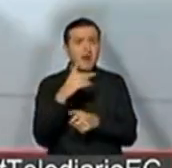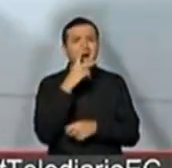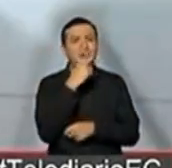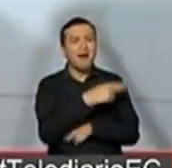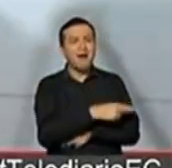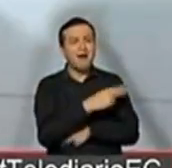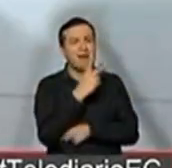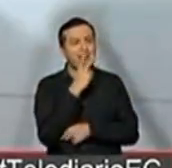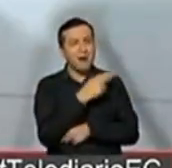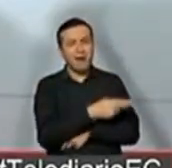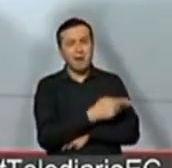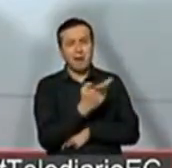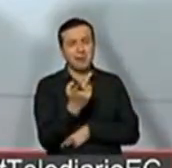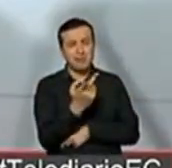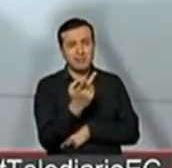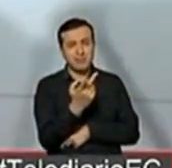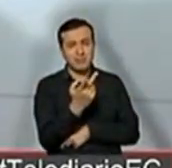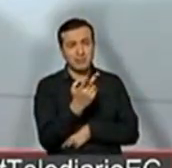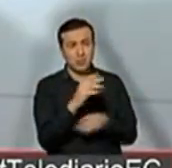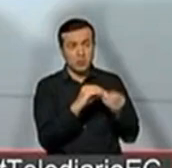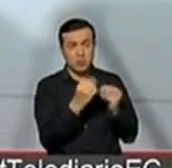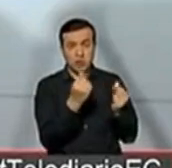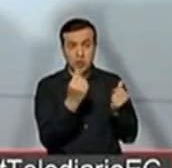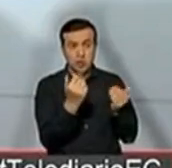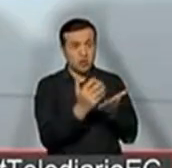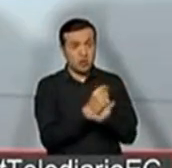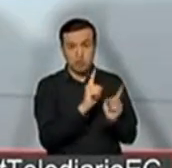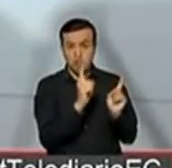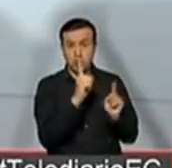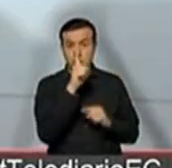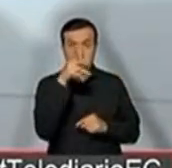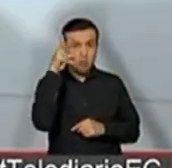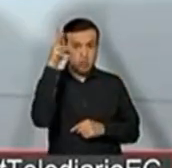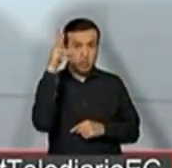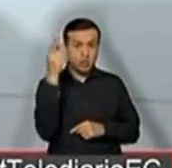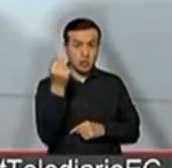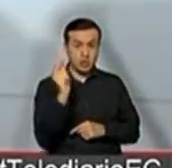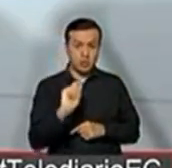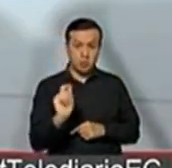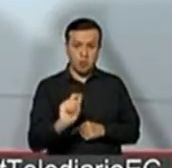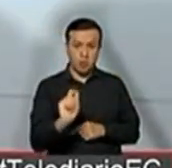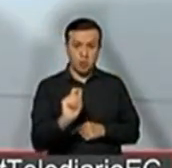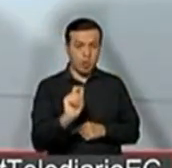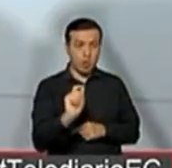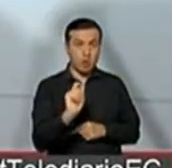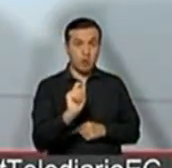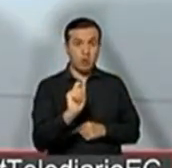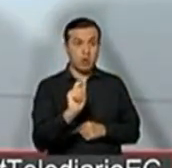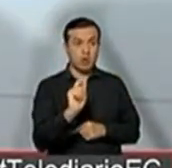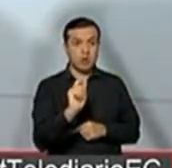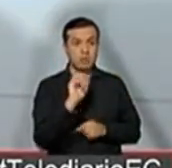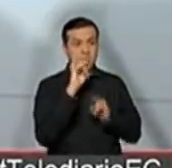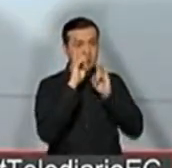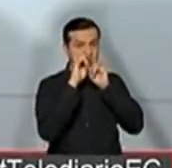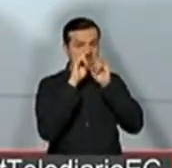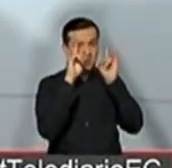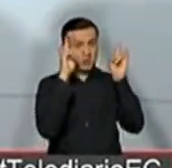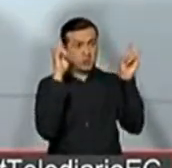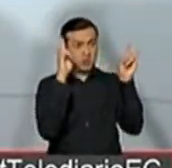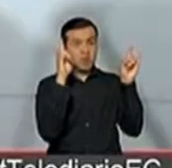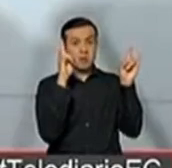en número, pero no en ingreso. Un profesor gana poco, pero el gran burócrata